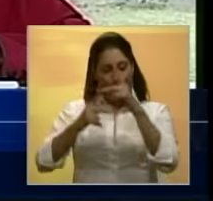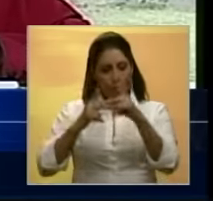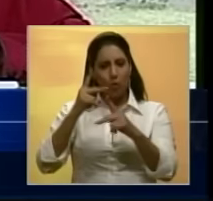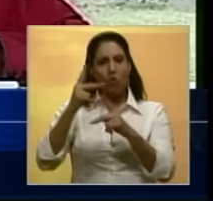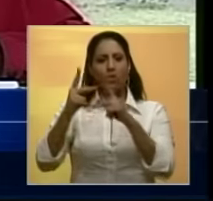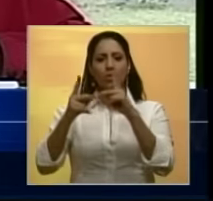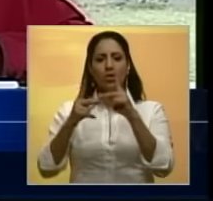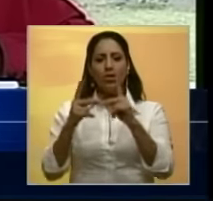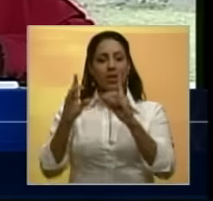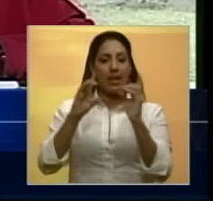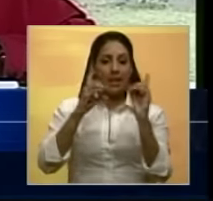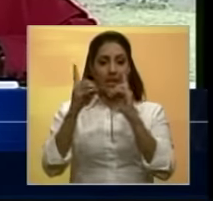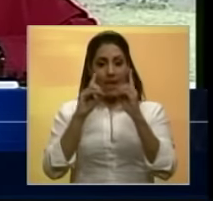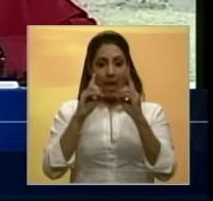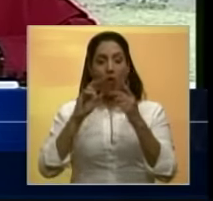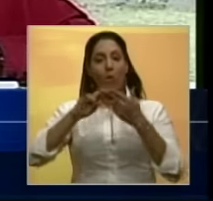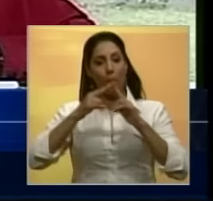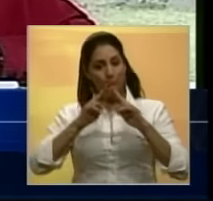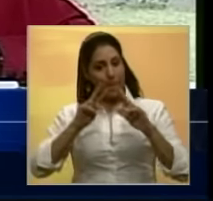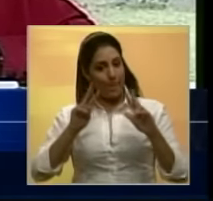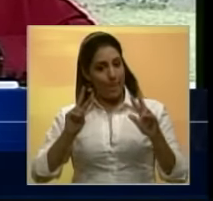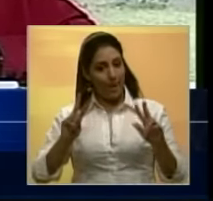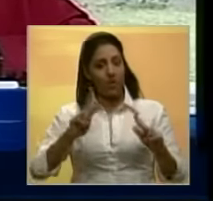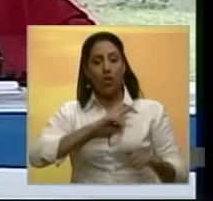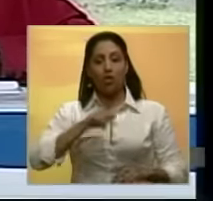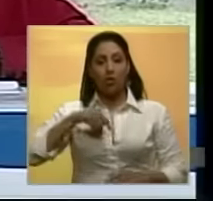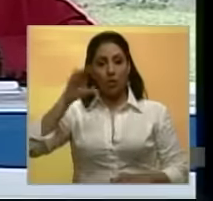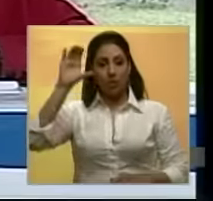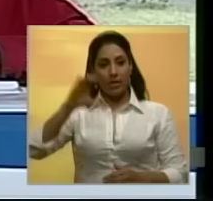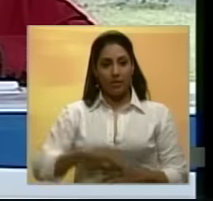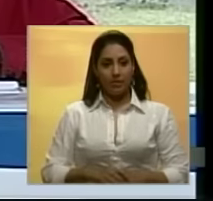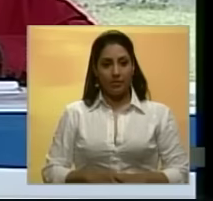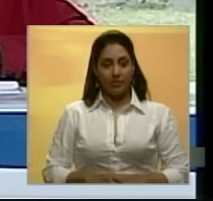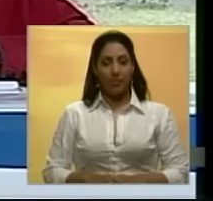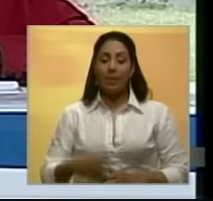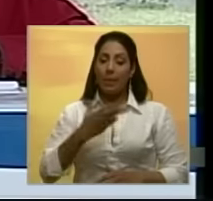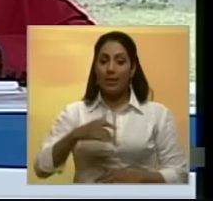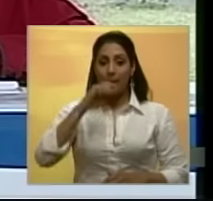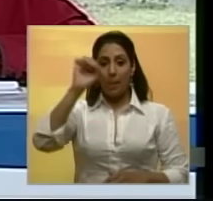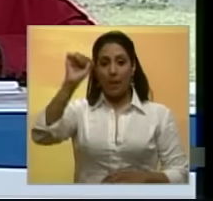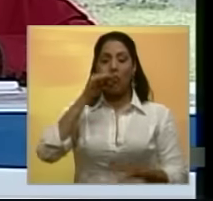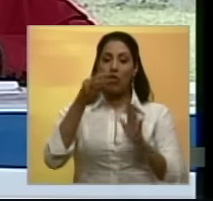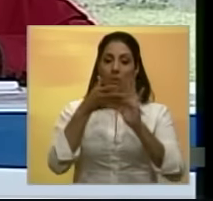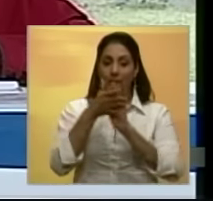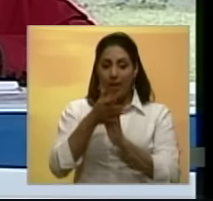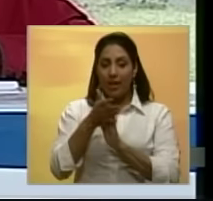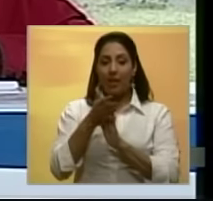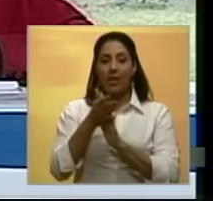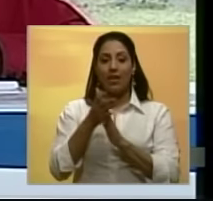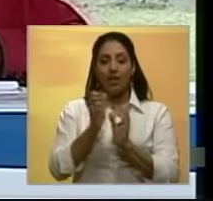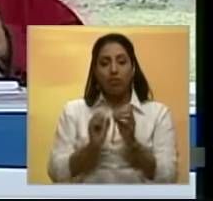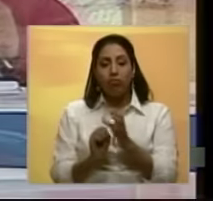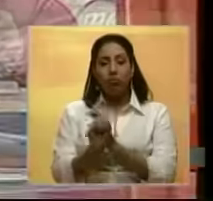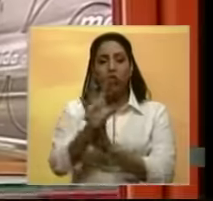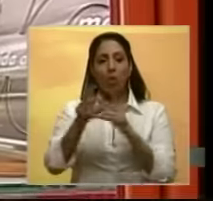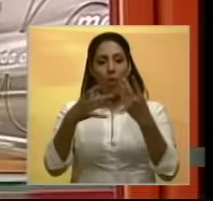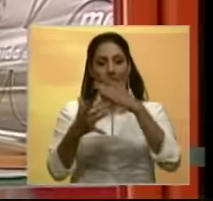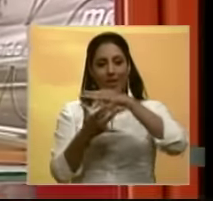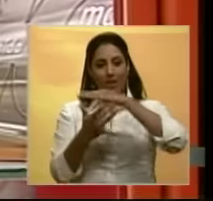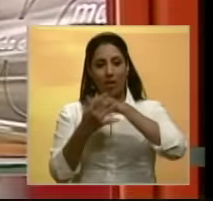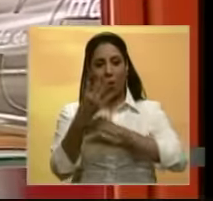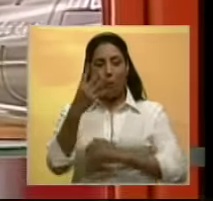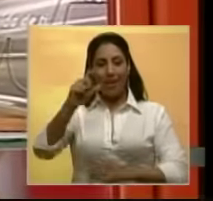proceso de diálogo por la paz de nuestro país. El presidente Maduro informó sobre el lanzamiento de la